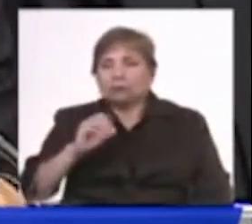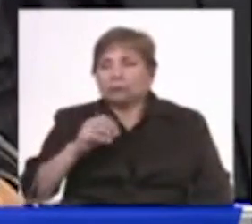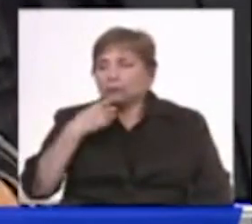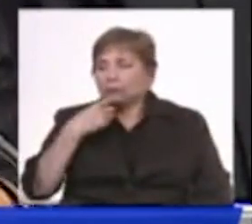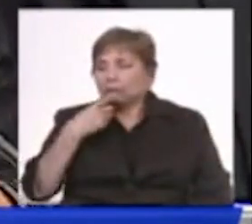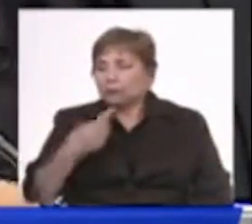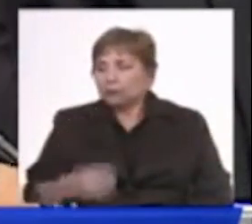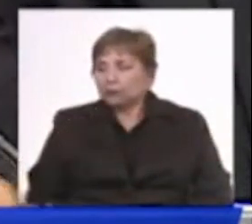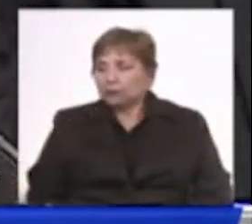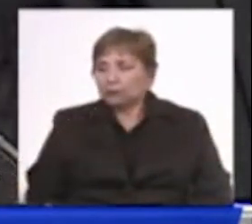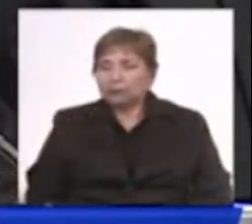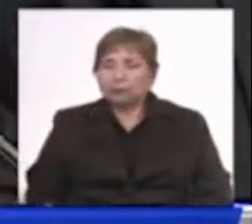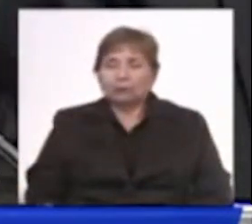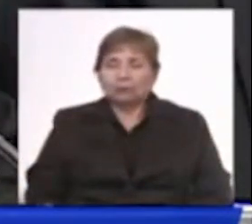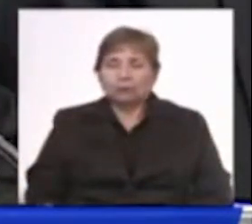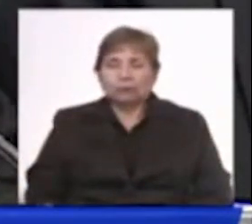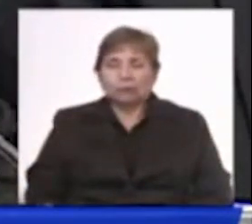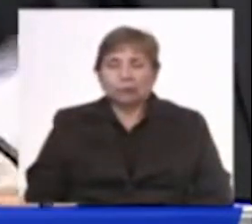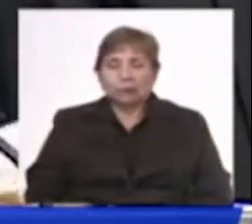lo